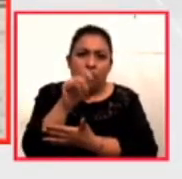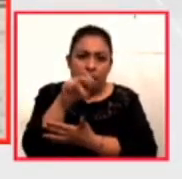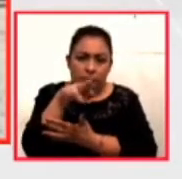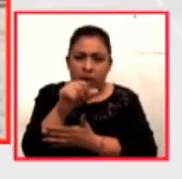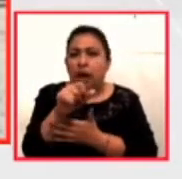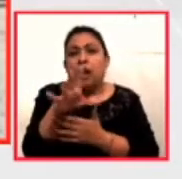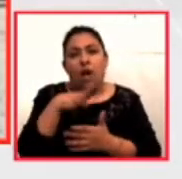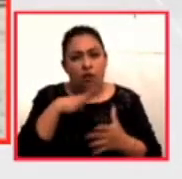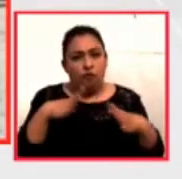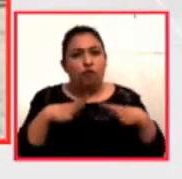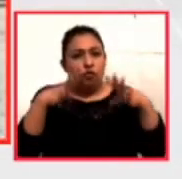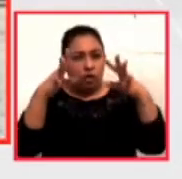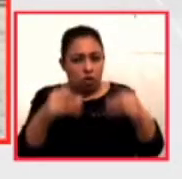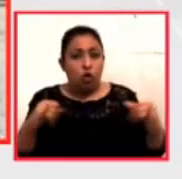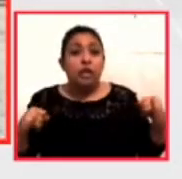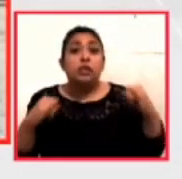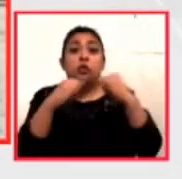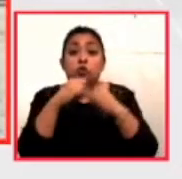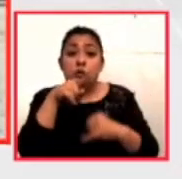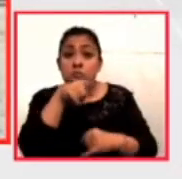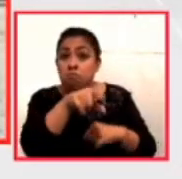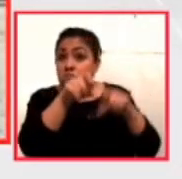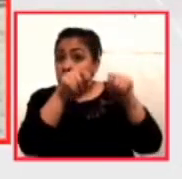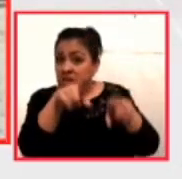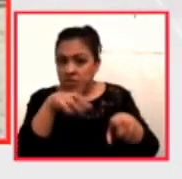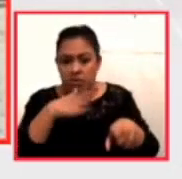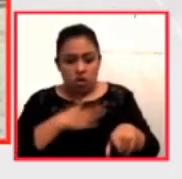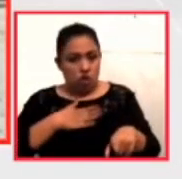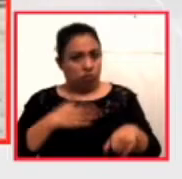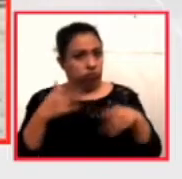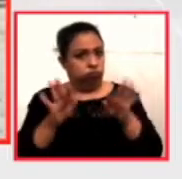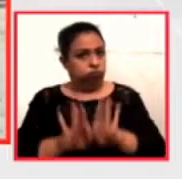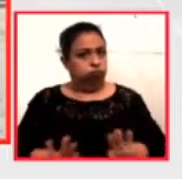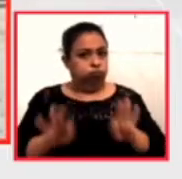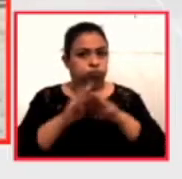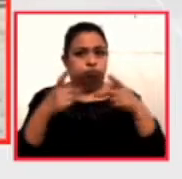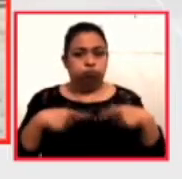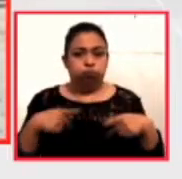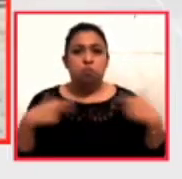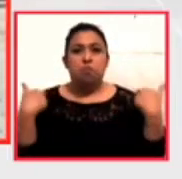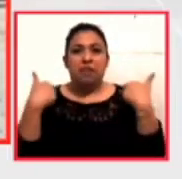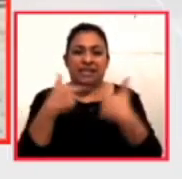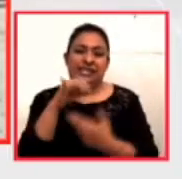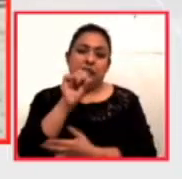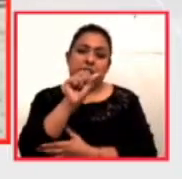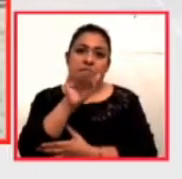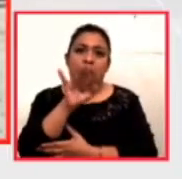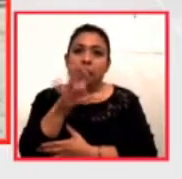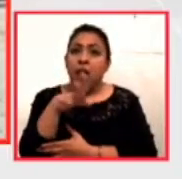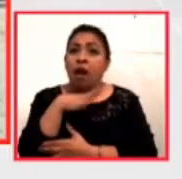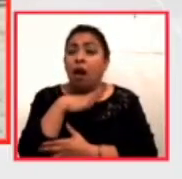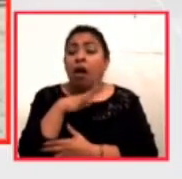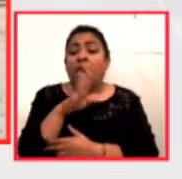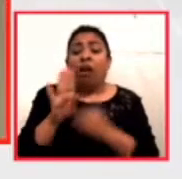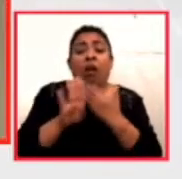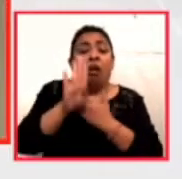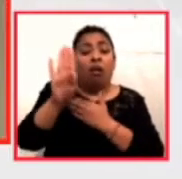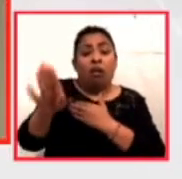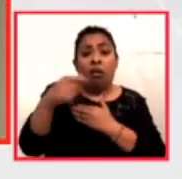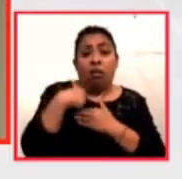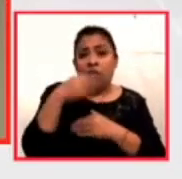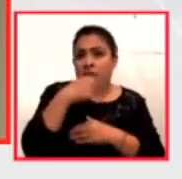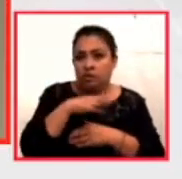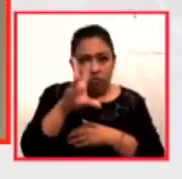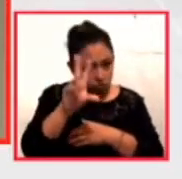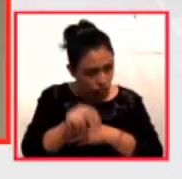Como fundadora de esta institución y siendo ella misma una institución, la maestra Isabel Beteta no podía quedarse al margen de este festejo. La